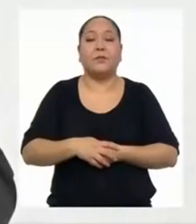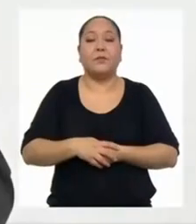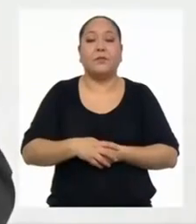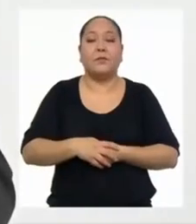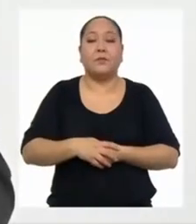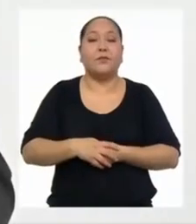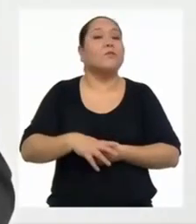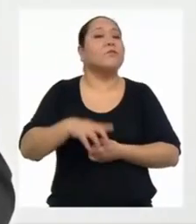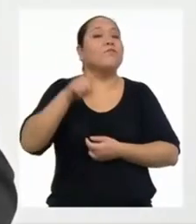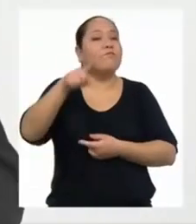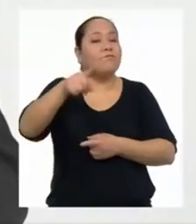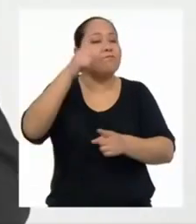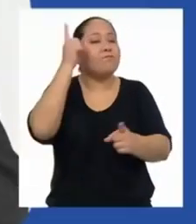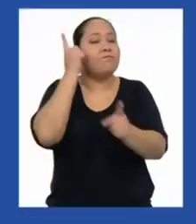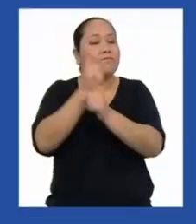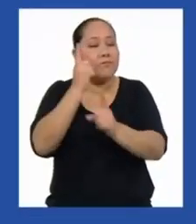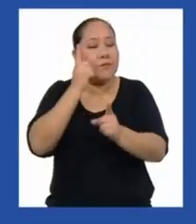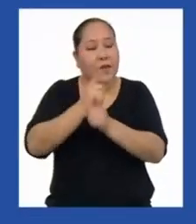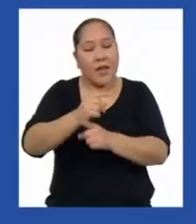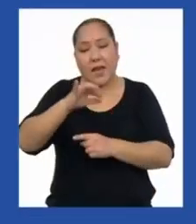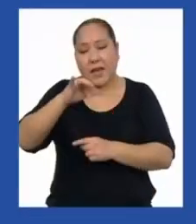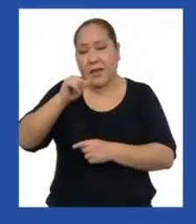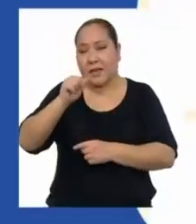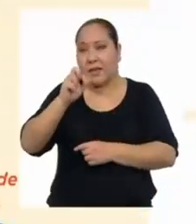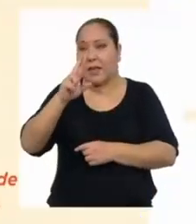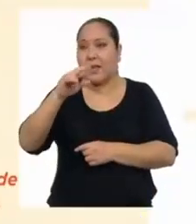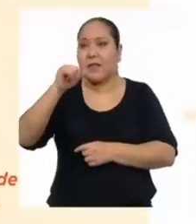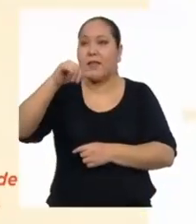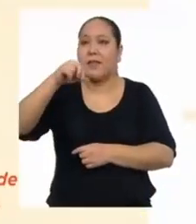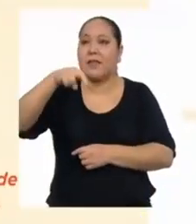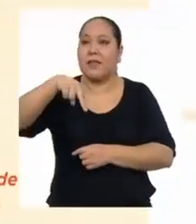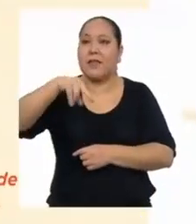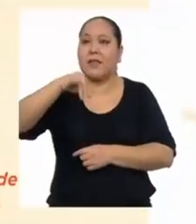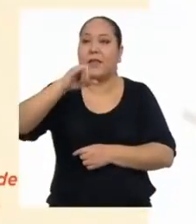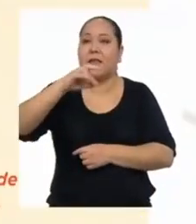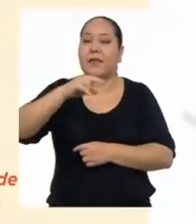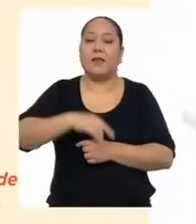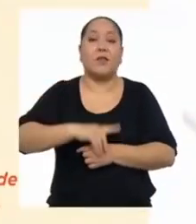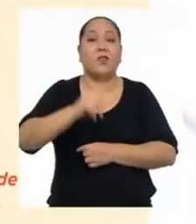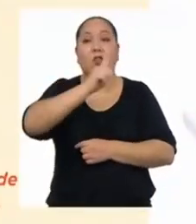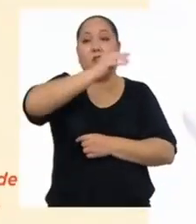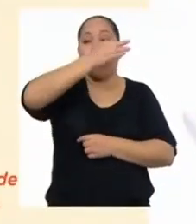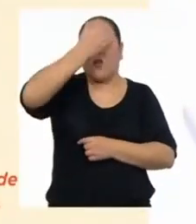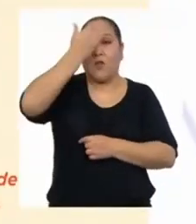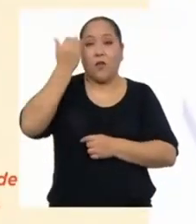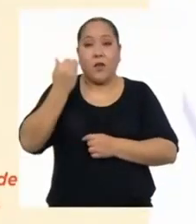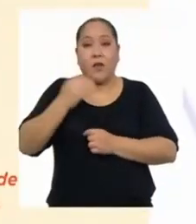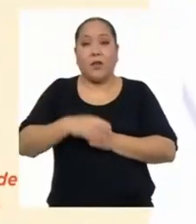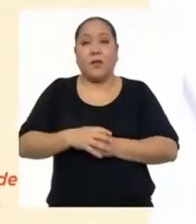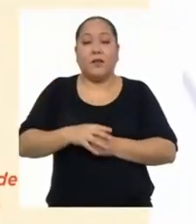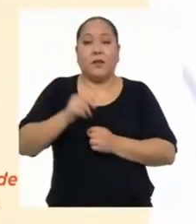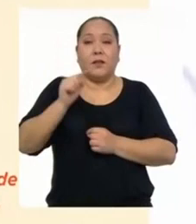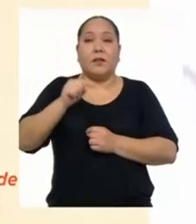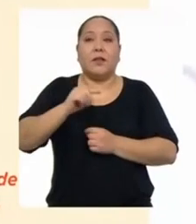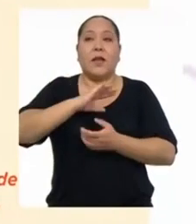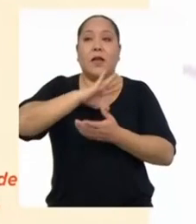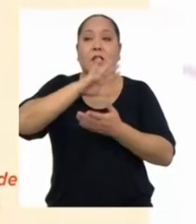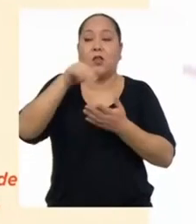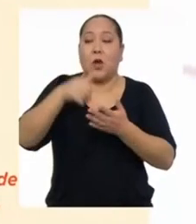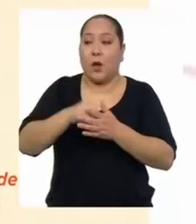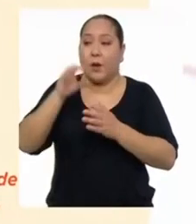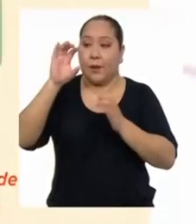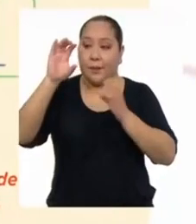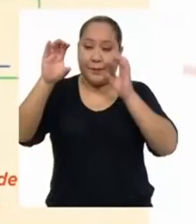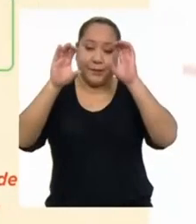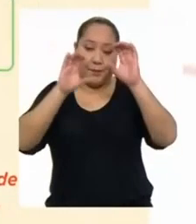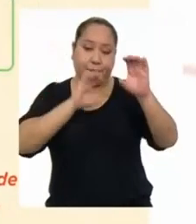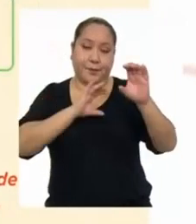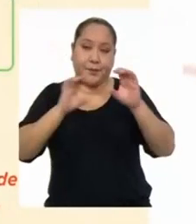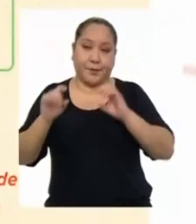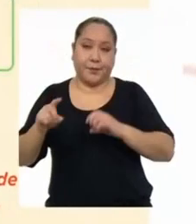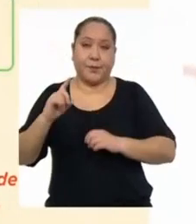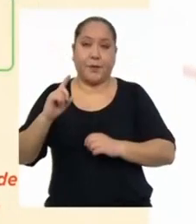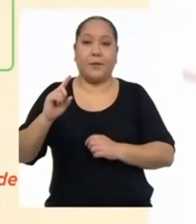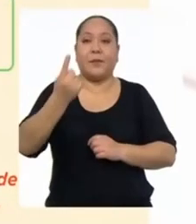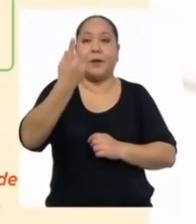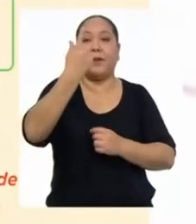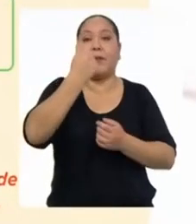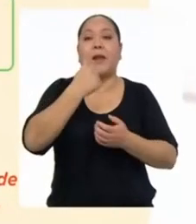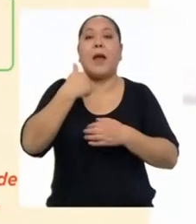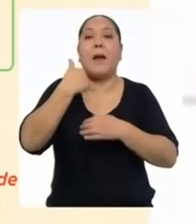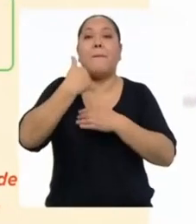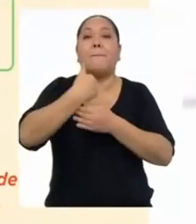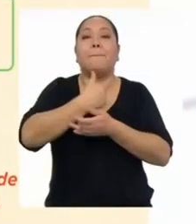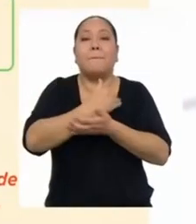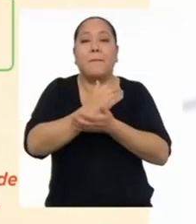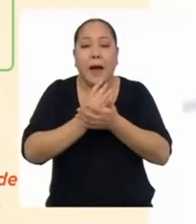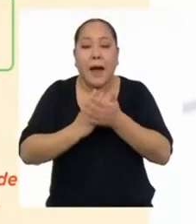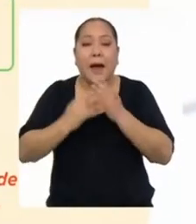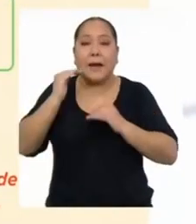Muy bien, Yanira. No te olvides que todo esto es solo el primer paso de